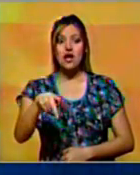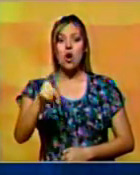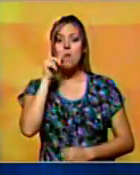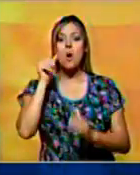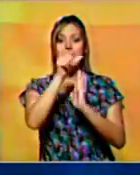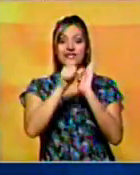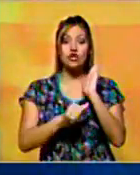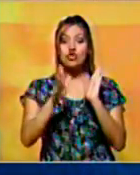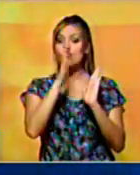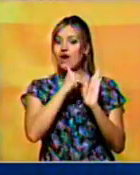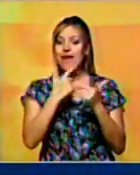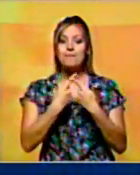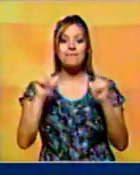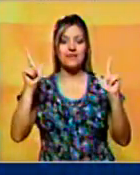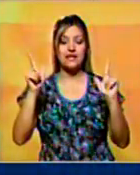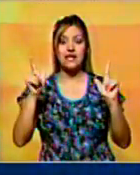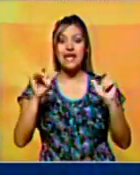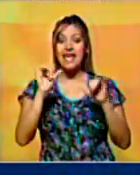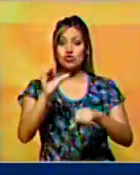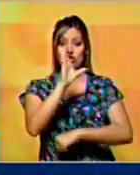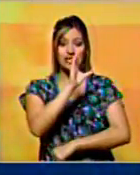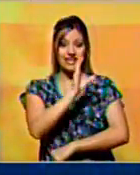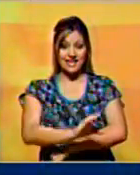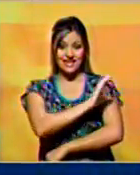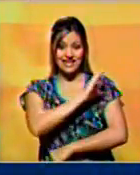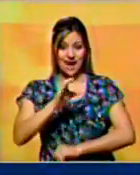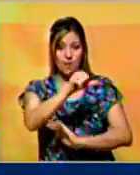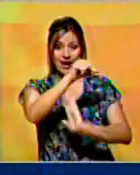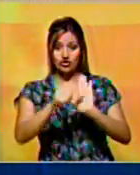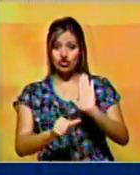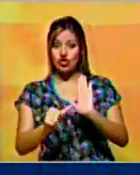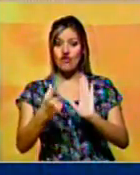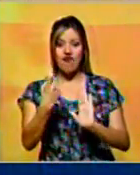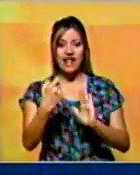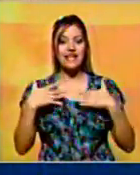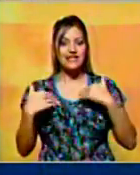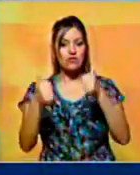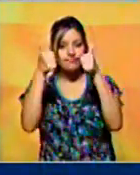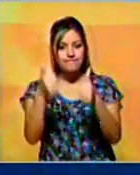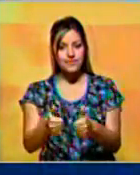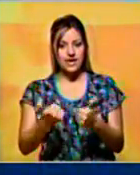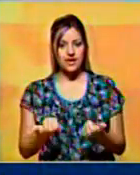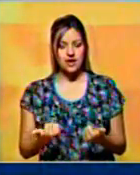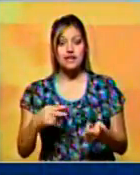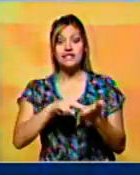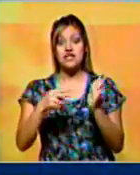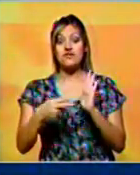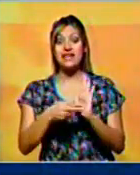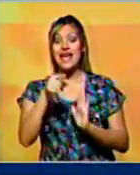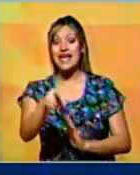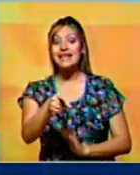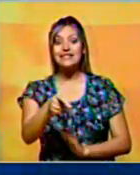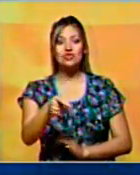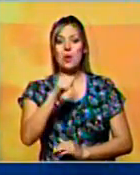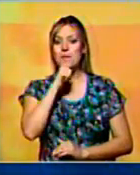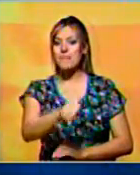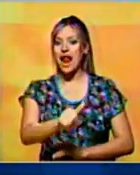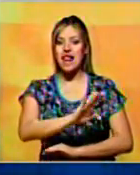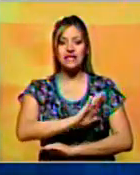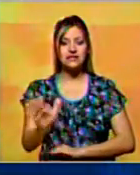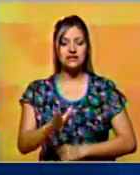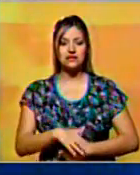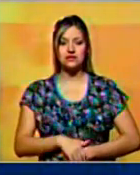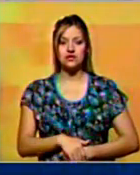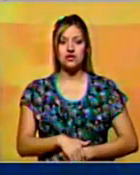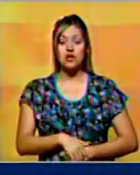no tenía licencia y el quirófano no contaba con las condiciones sanitarias necesarias, lo que se tradujo en una fórmula mortal.